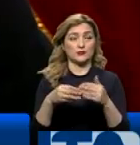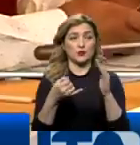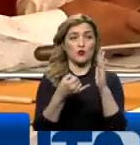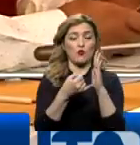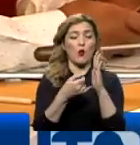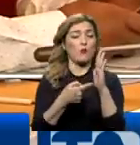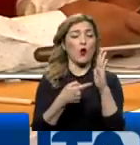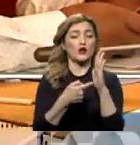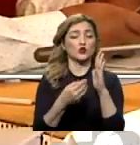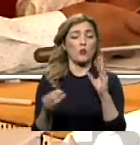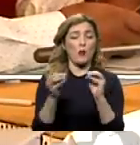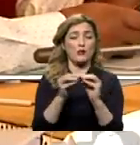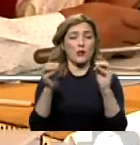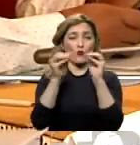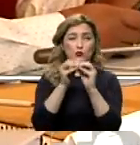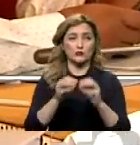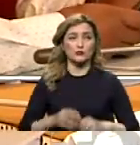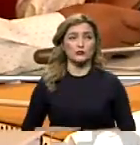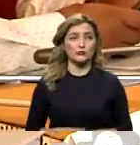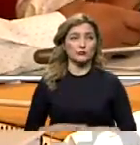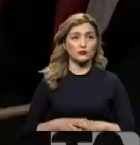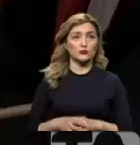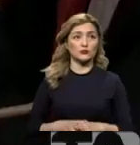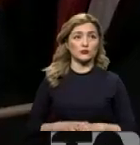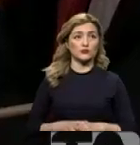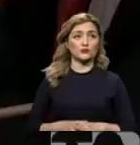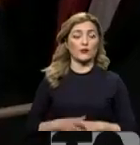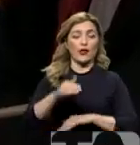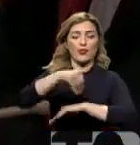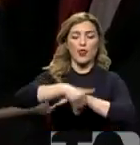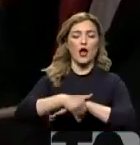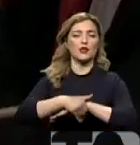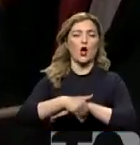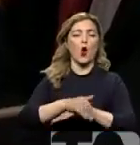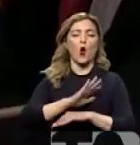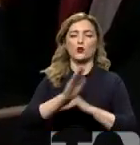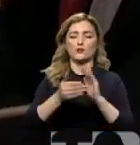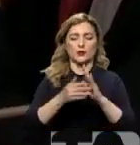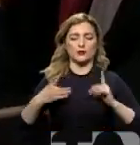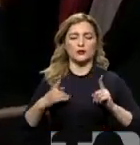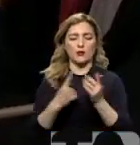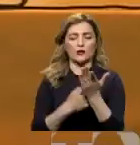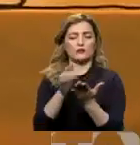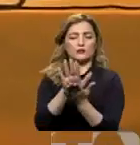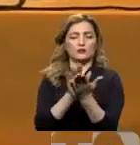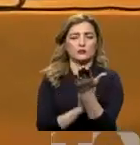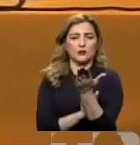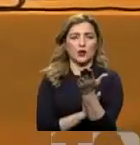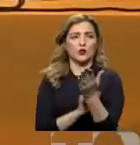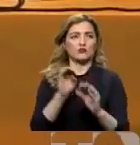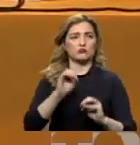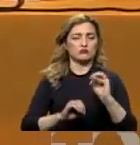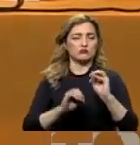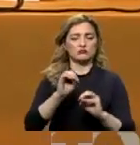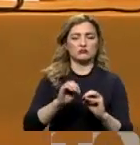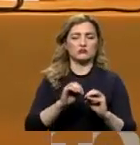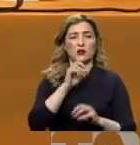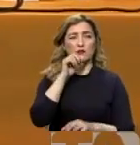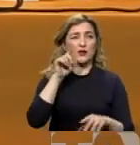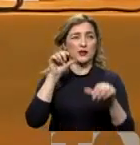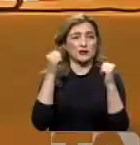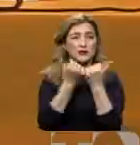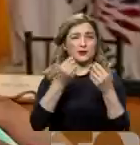DIN. En la tarde esperan debatir el proyecto antes de someter a votación el informe. Sin embargo, aún no hay acuerdos entre